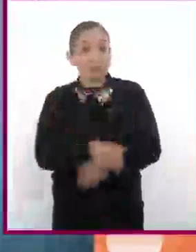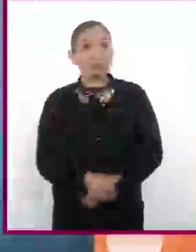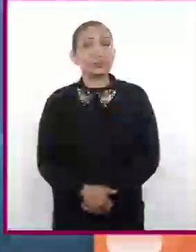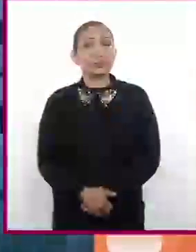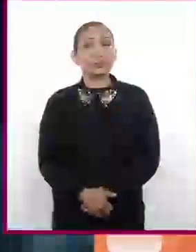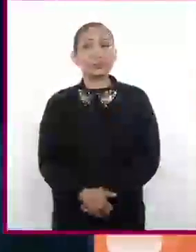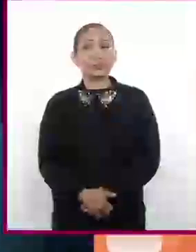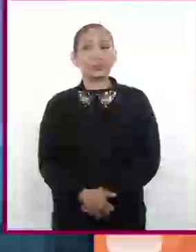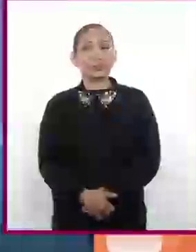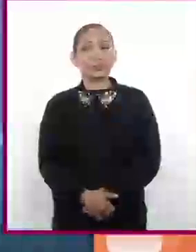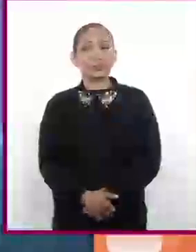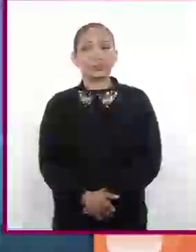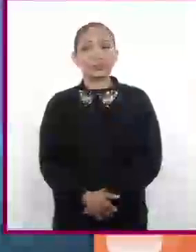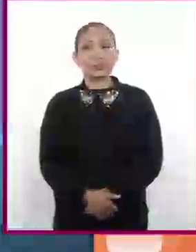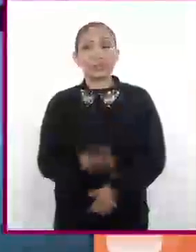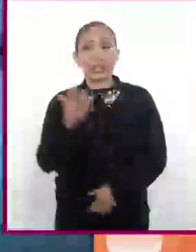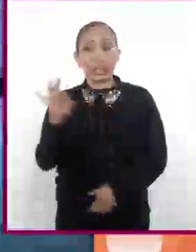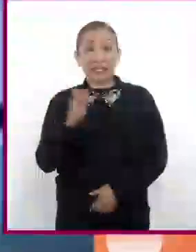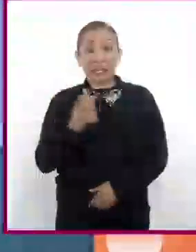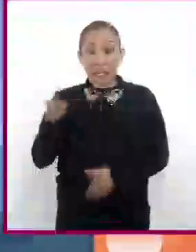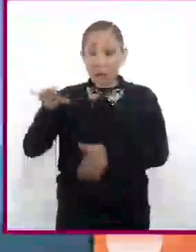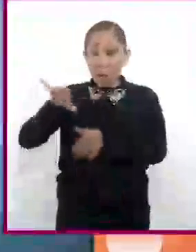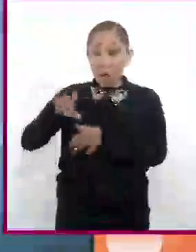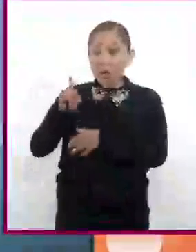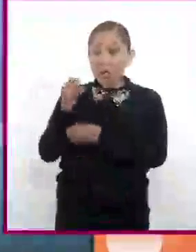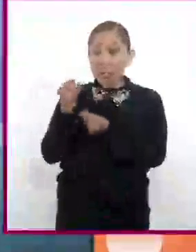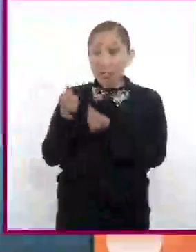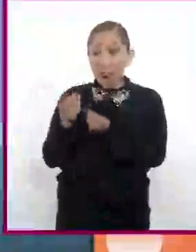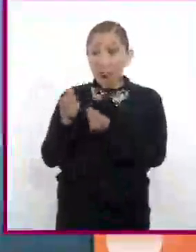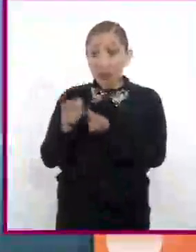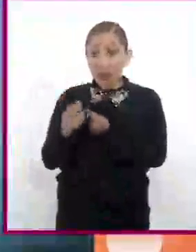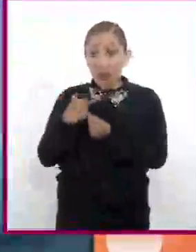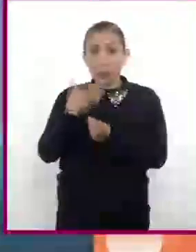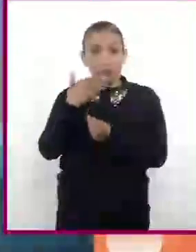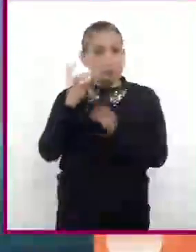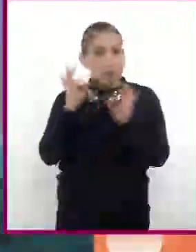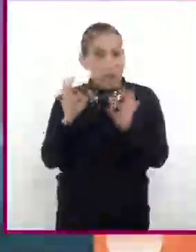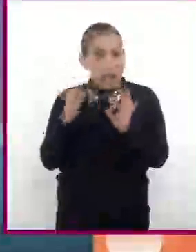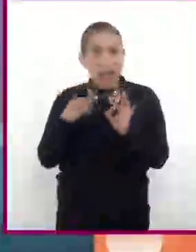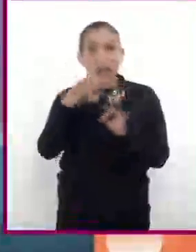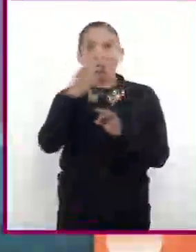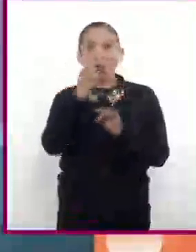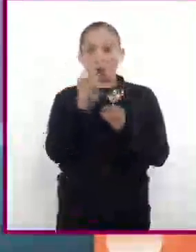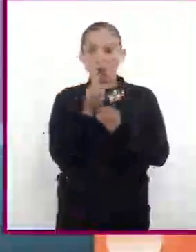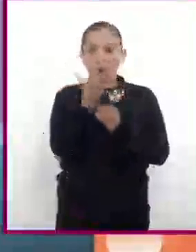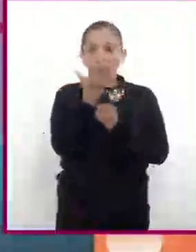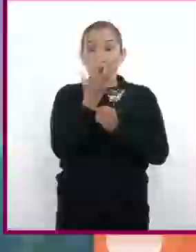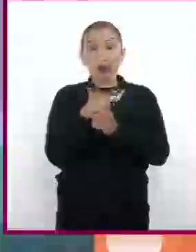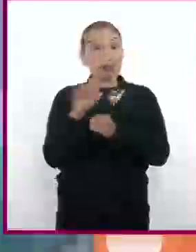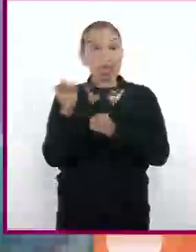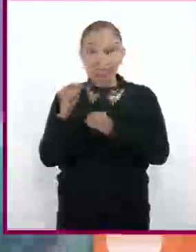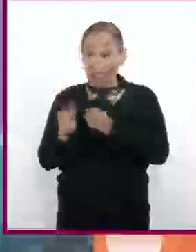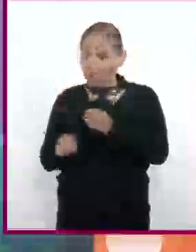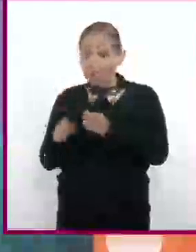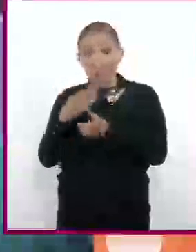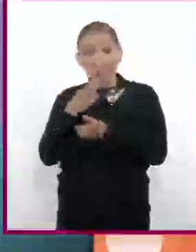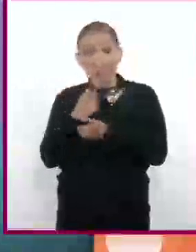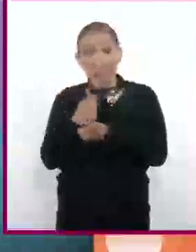eléctrica. Si la disolución es conductora, el foco debe encenderse. En caso contrario, permanecerá